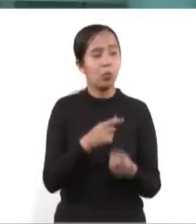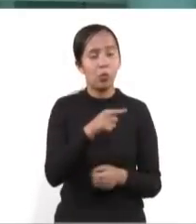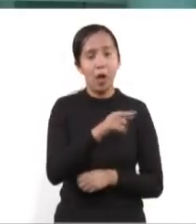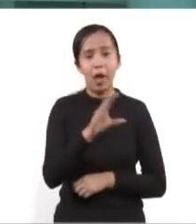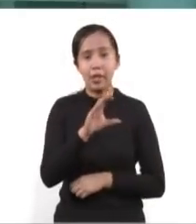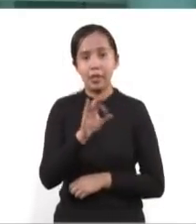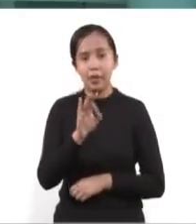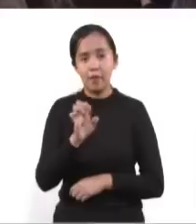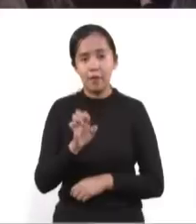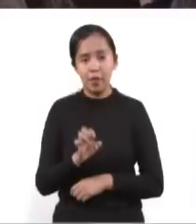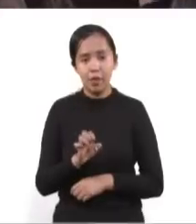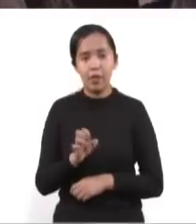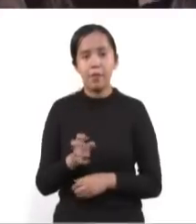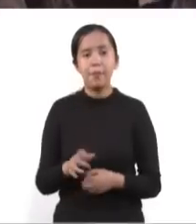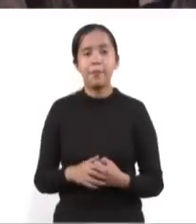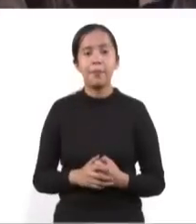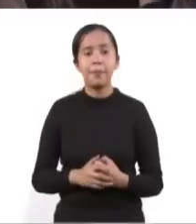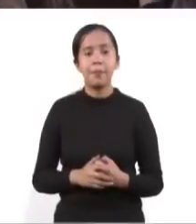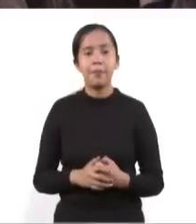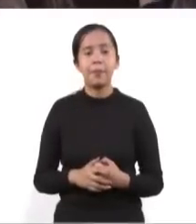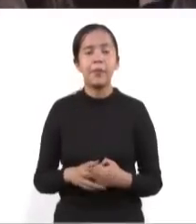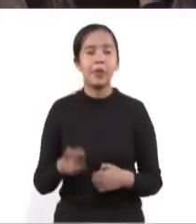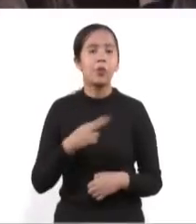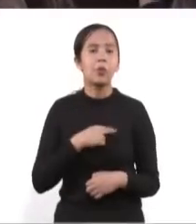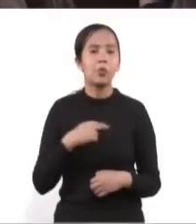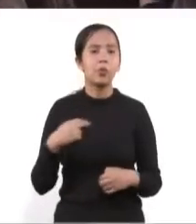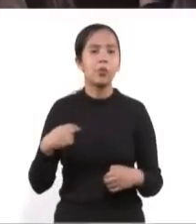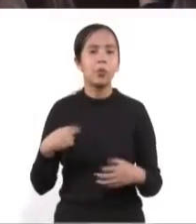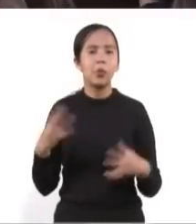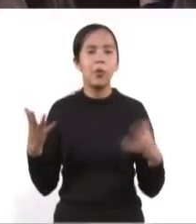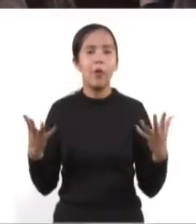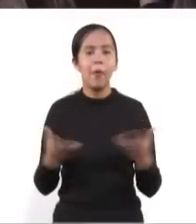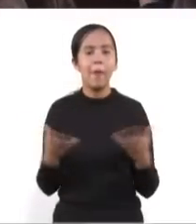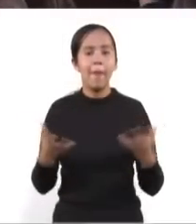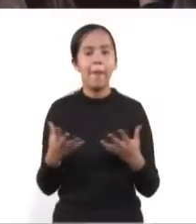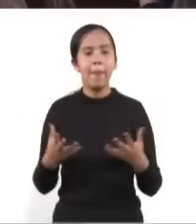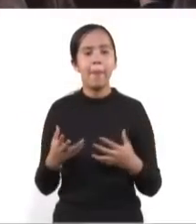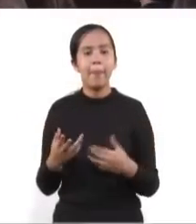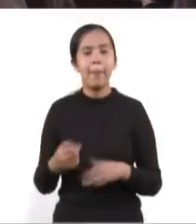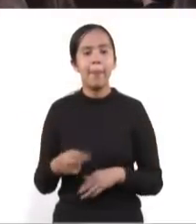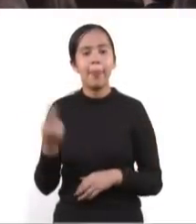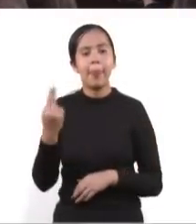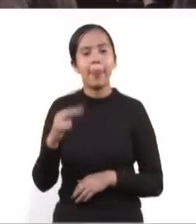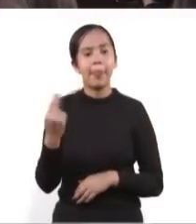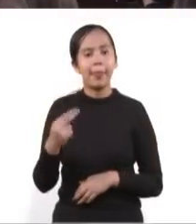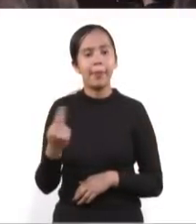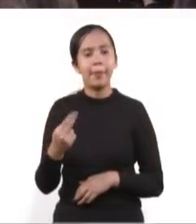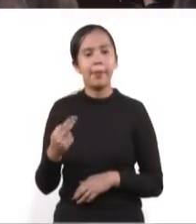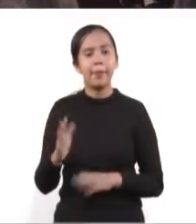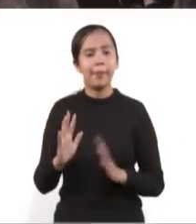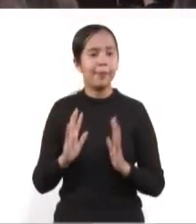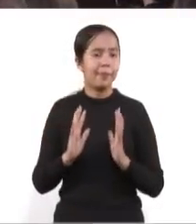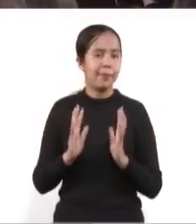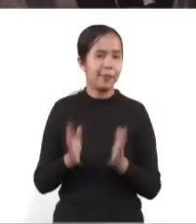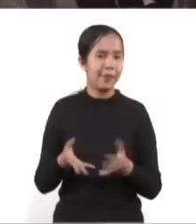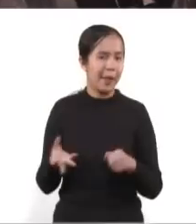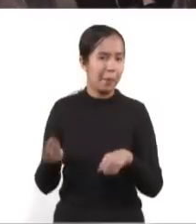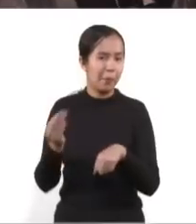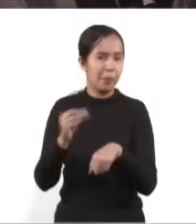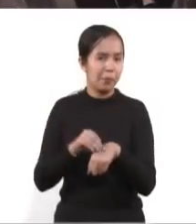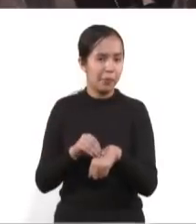Federal de Electricidad hayamos realizado lo que le denominamos entre todos, porque el término no lo hemos